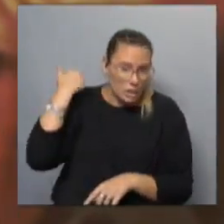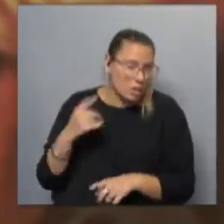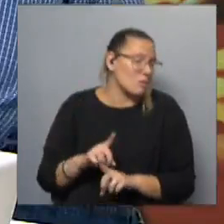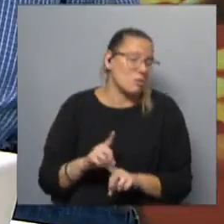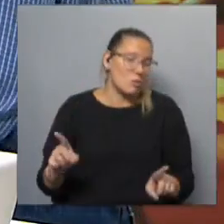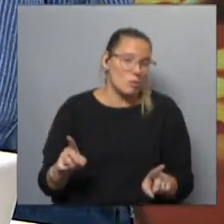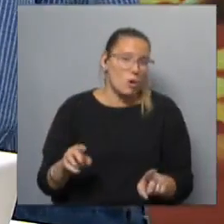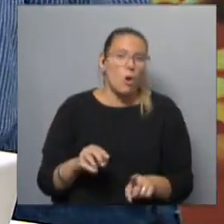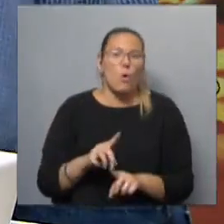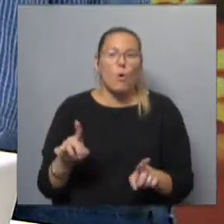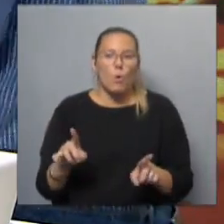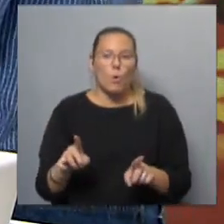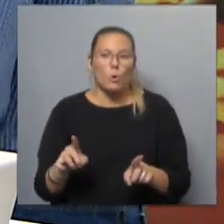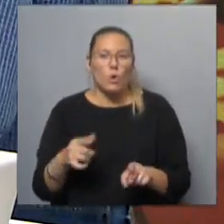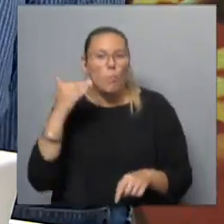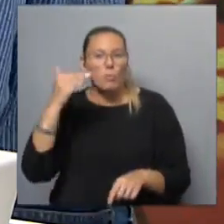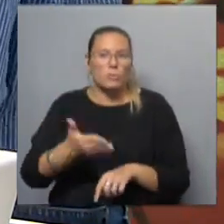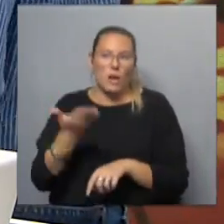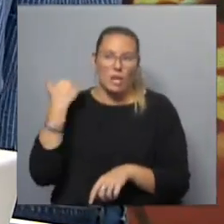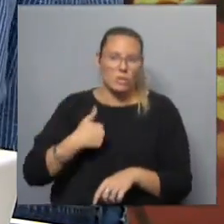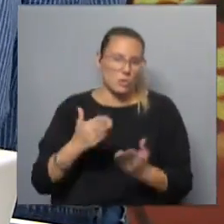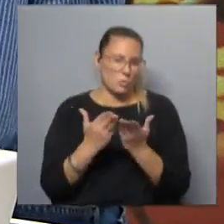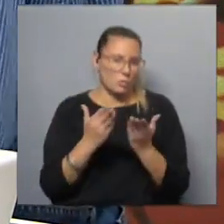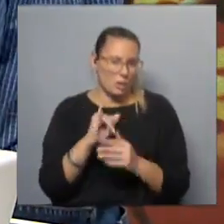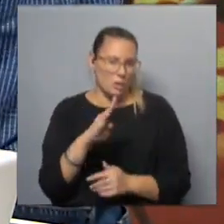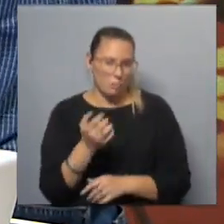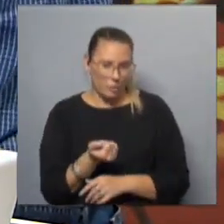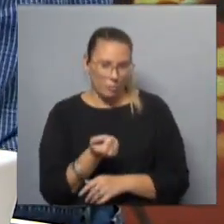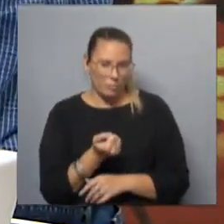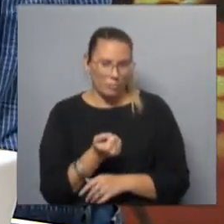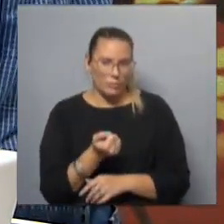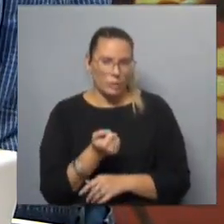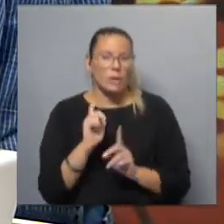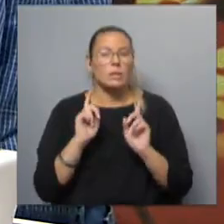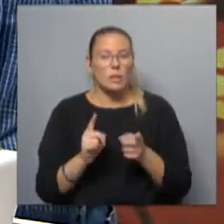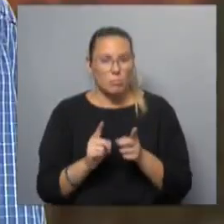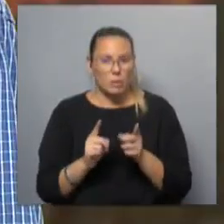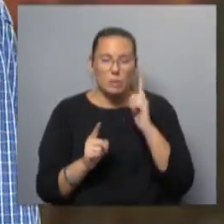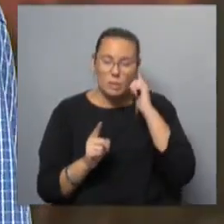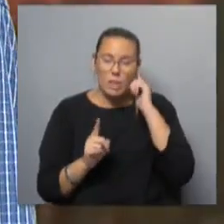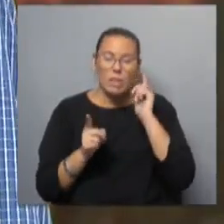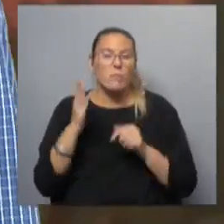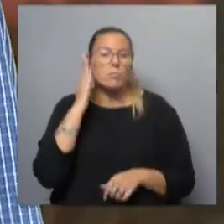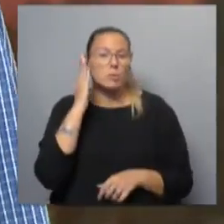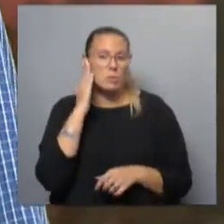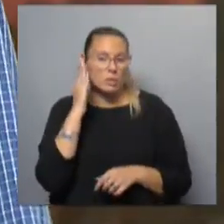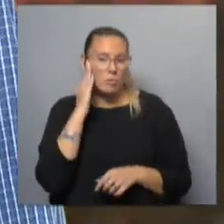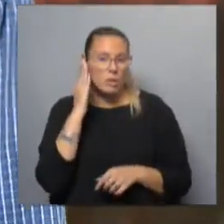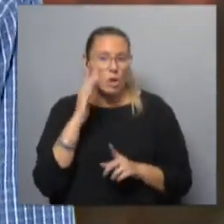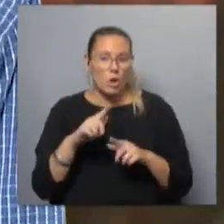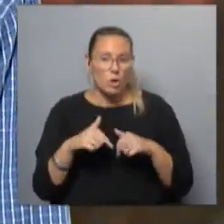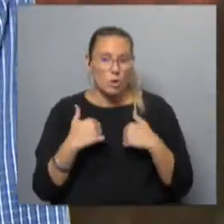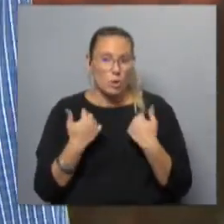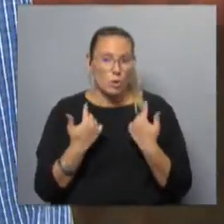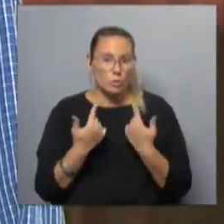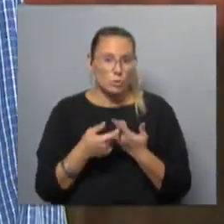ejemplo, o no es la que tenían mis profesores en el IPA. Claro. Entonces, allí, digamos, también tenemos que tener presente que cuando nosotros